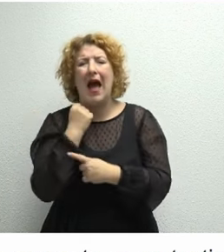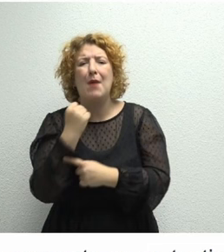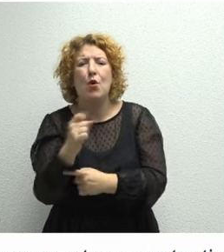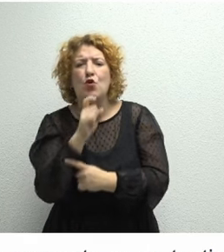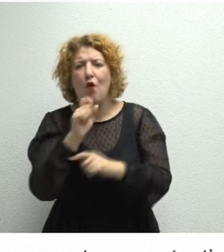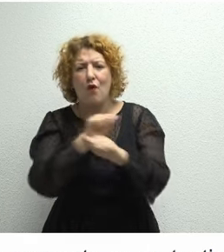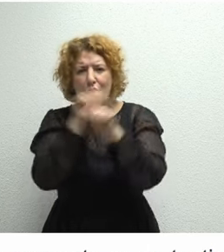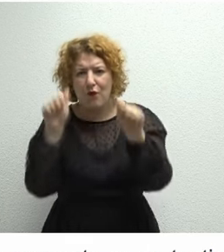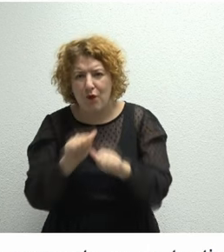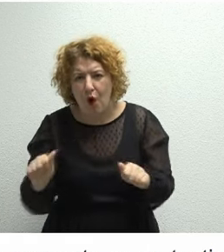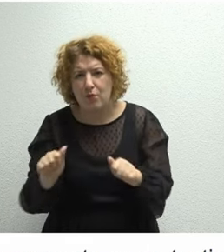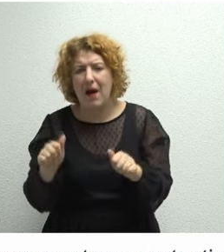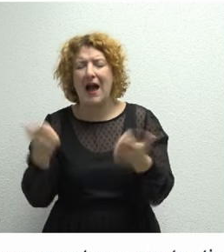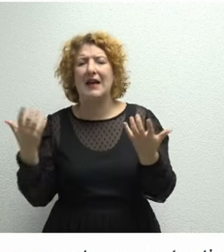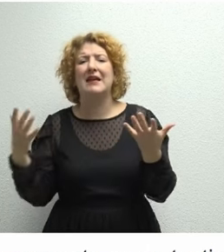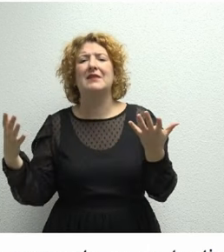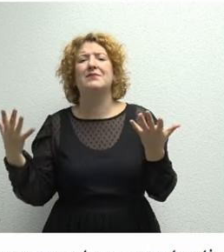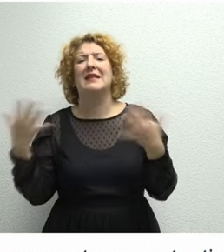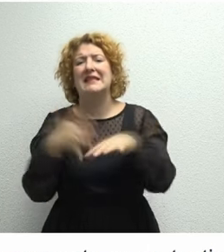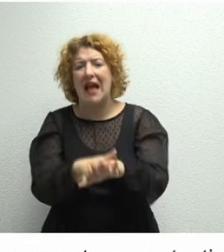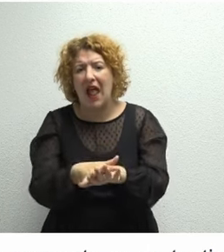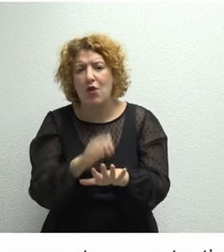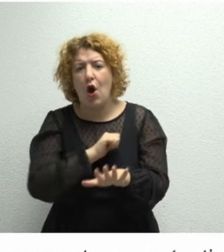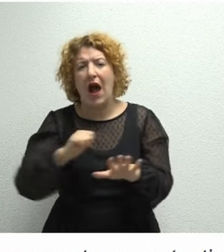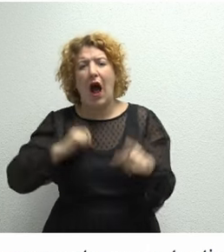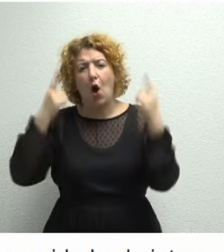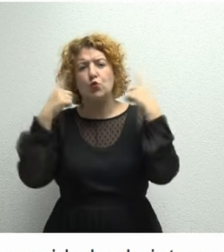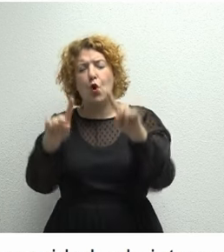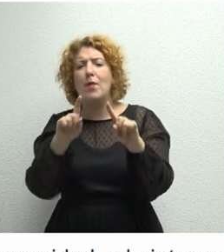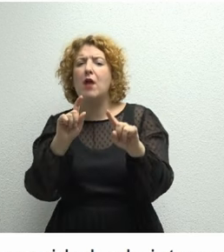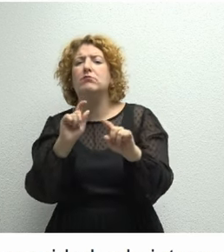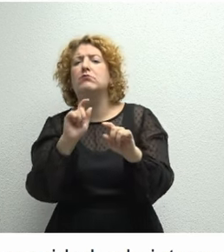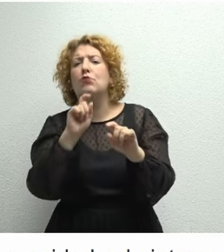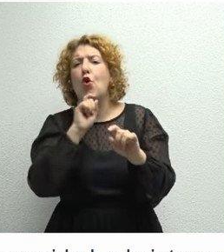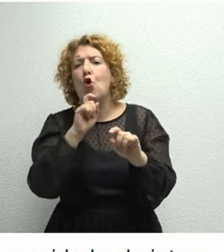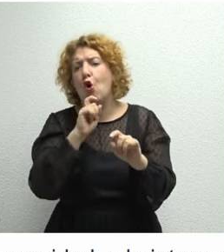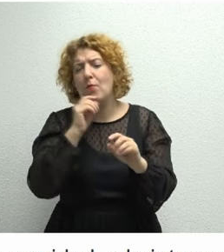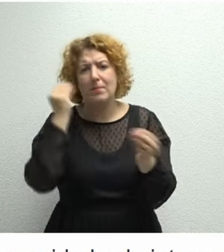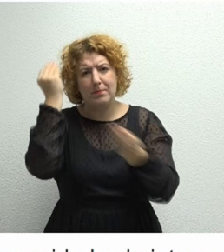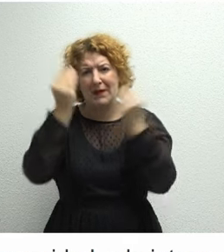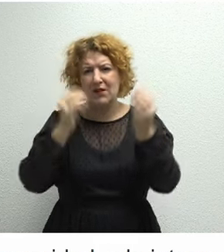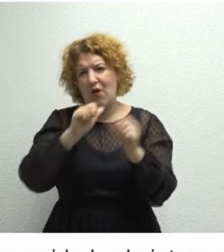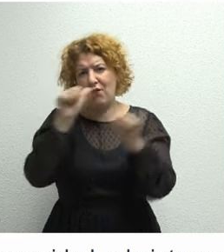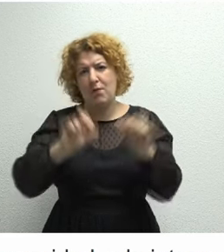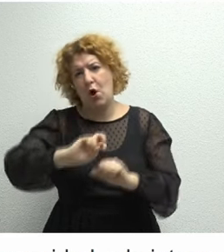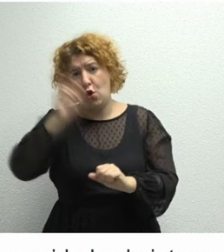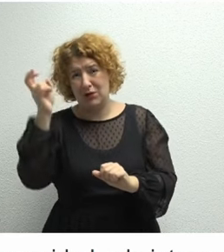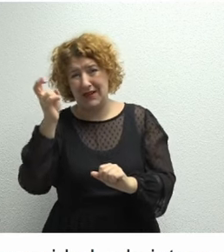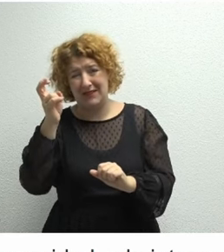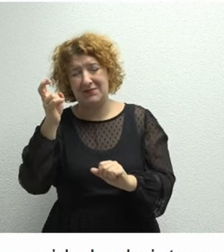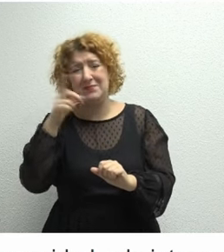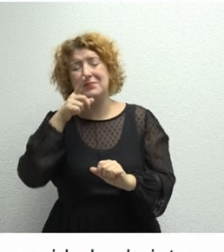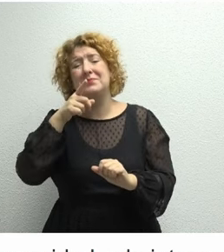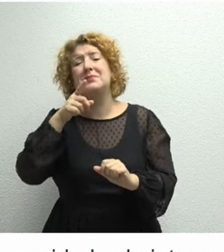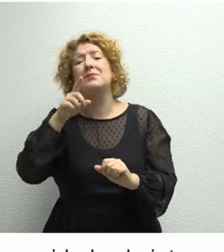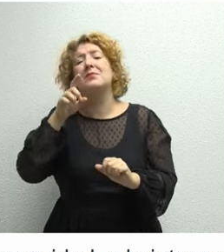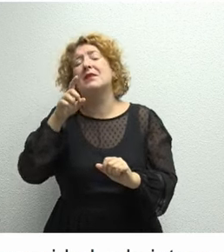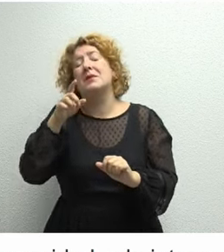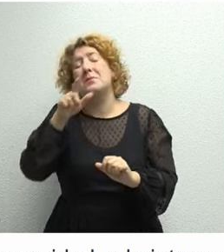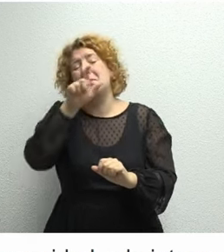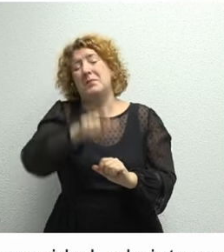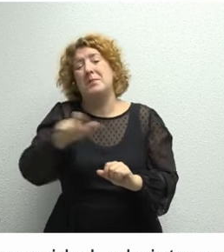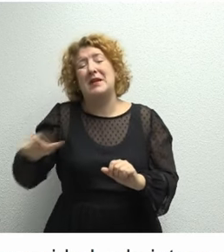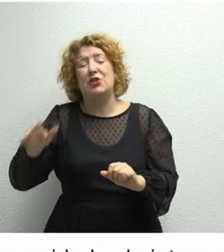integración y la autonomía de aquellas personas que presentan una discapacidad y problemas de Salud Mental el proyecto mi